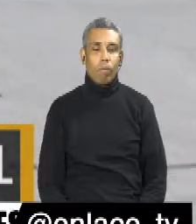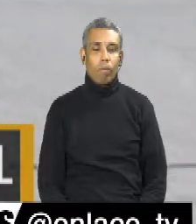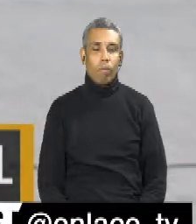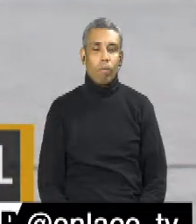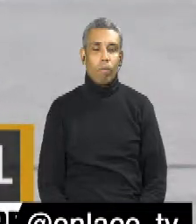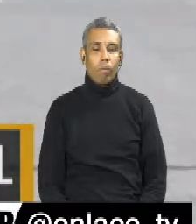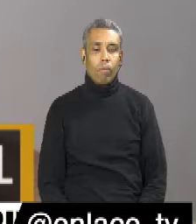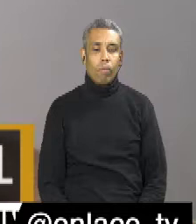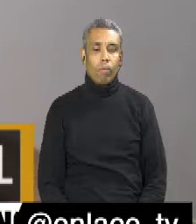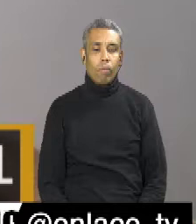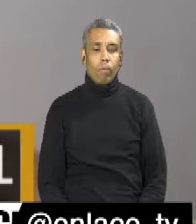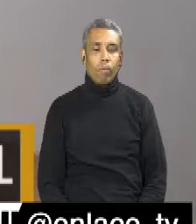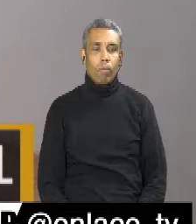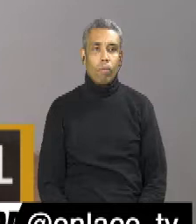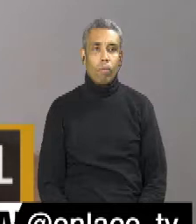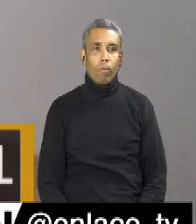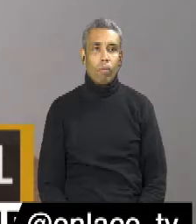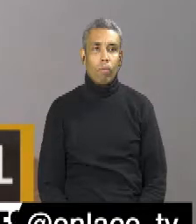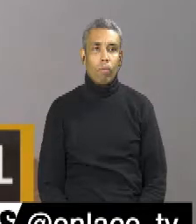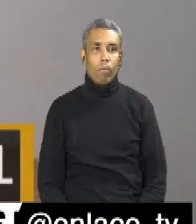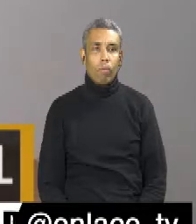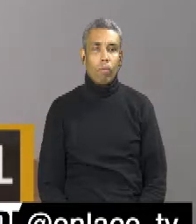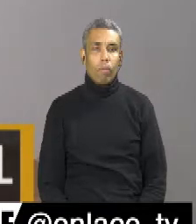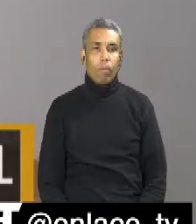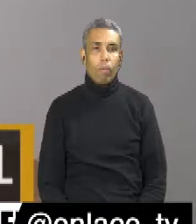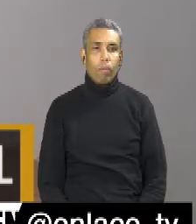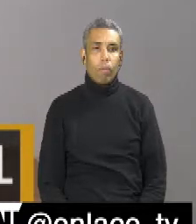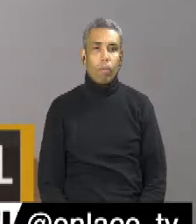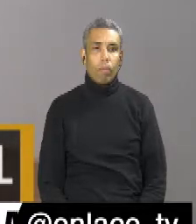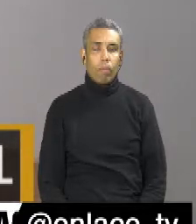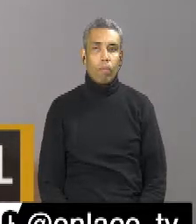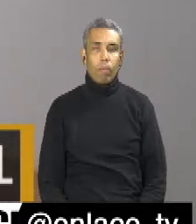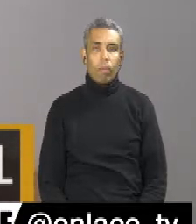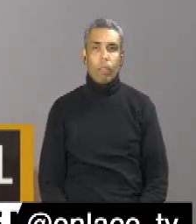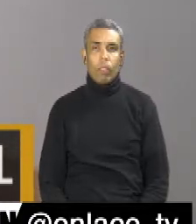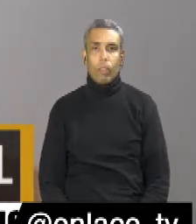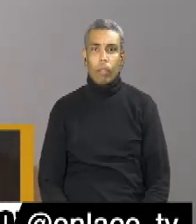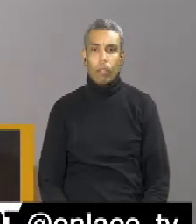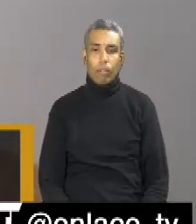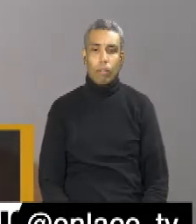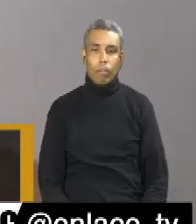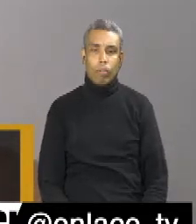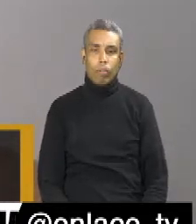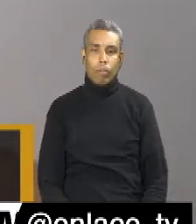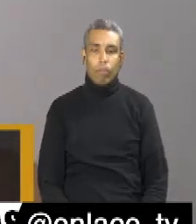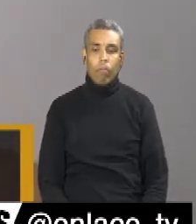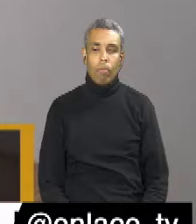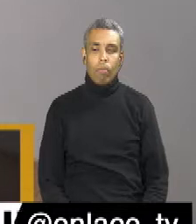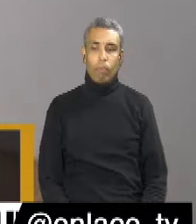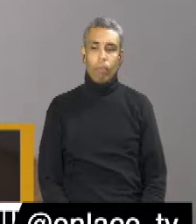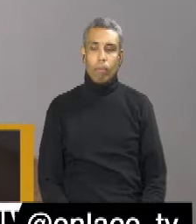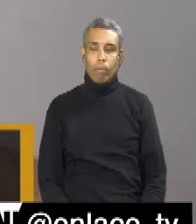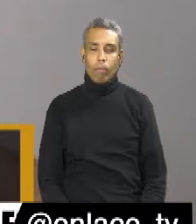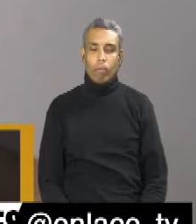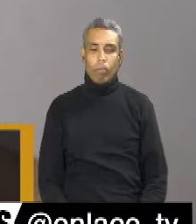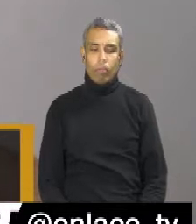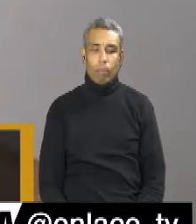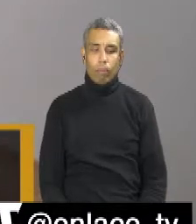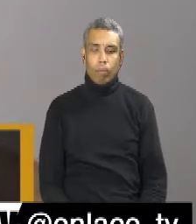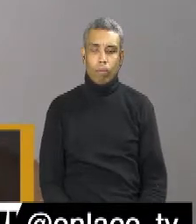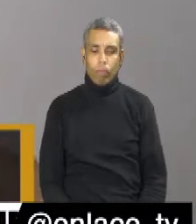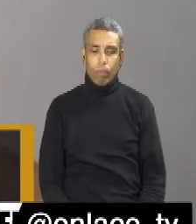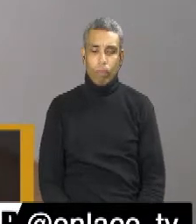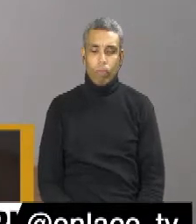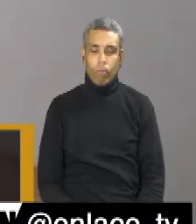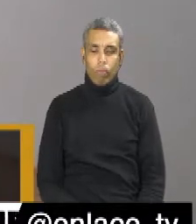estos casos. Esta persona que ocasiona la lesión al policial fue capturado posterior a esto. Inicialmente se escondió dentro de la